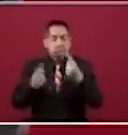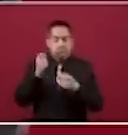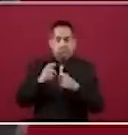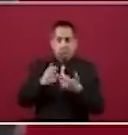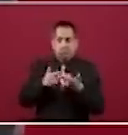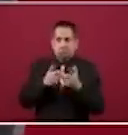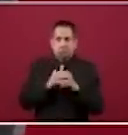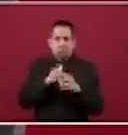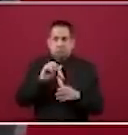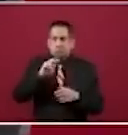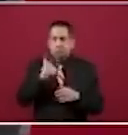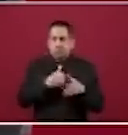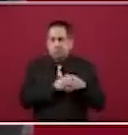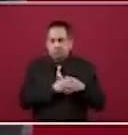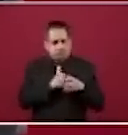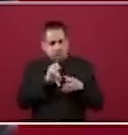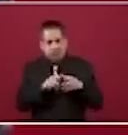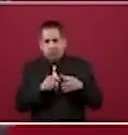CONACYT, los